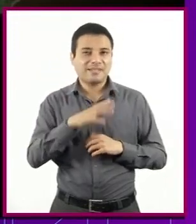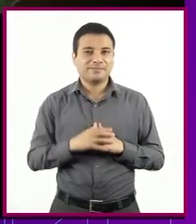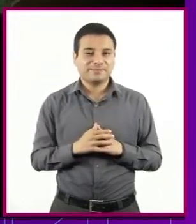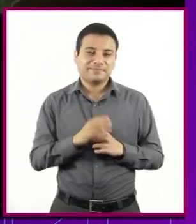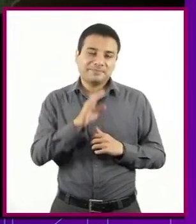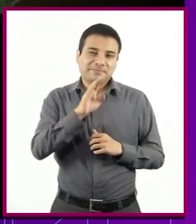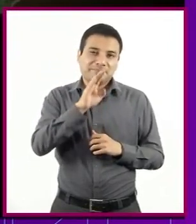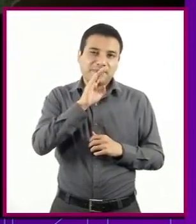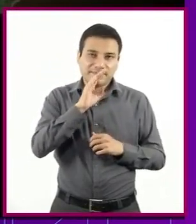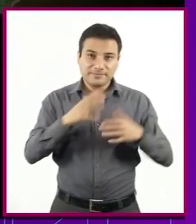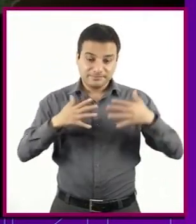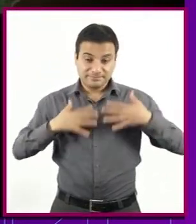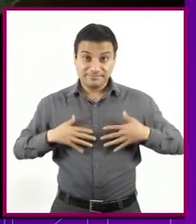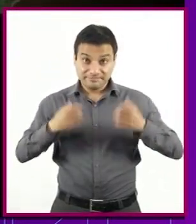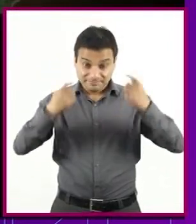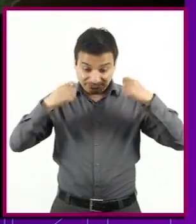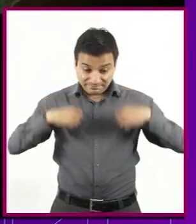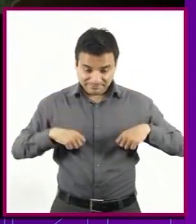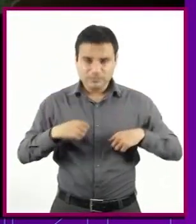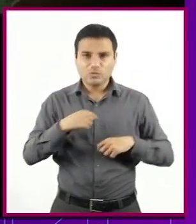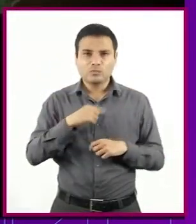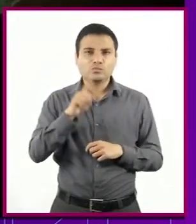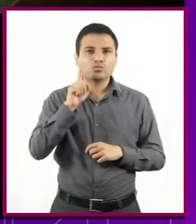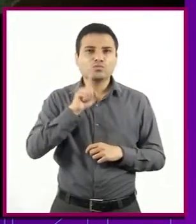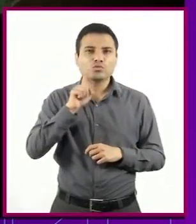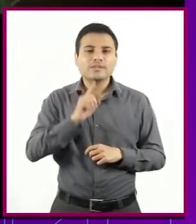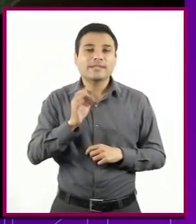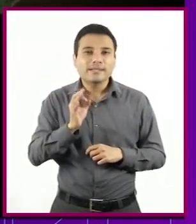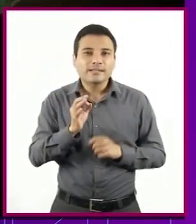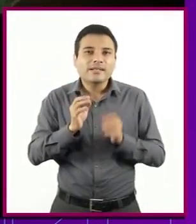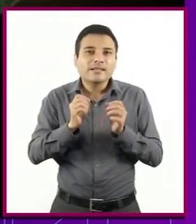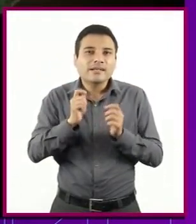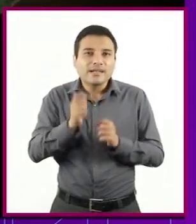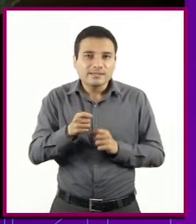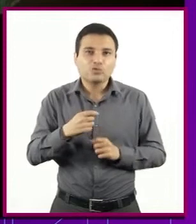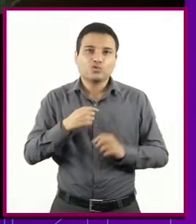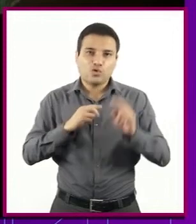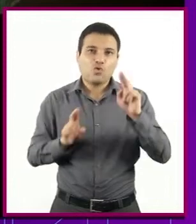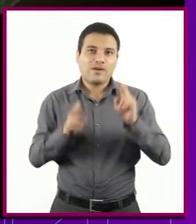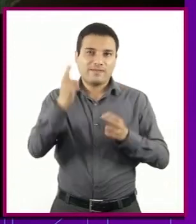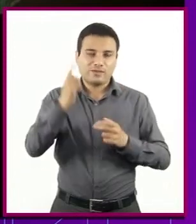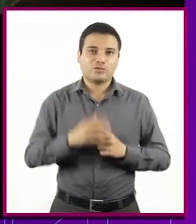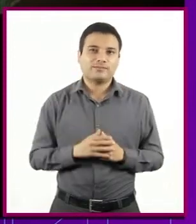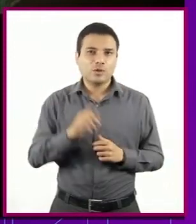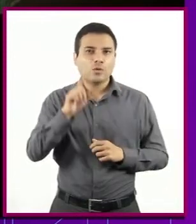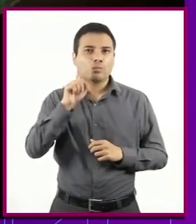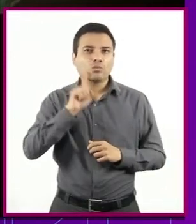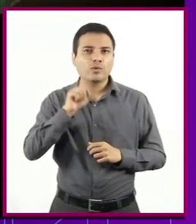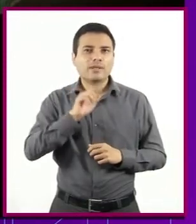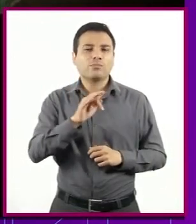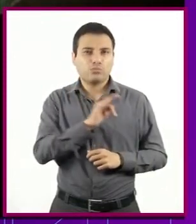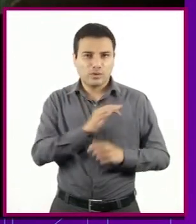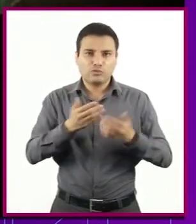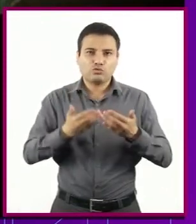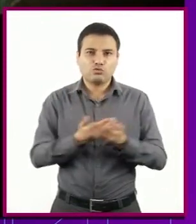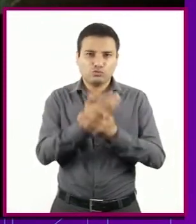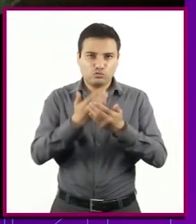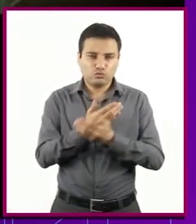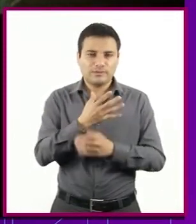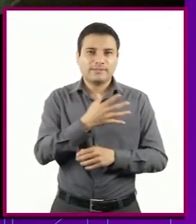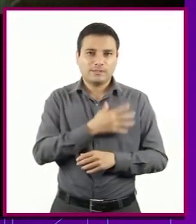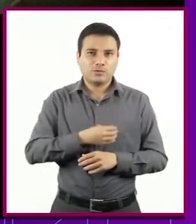textil se convierten ellas mismas en el universo que llevan puesto, mujeres fértiles, mujeres